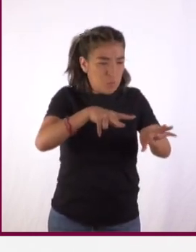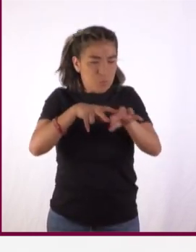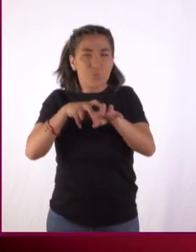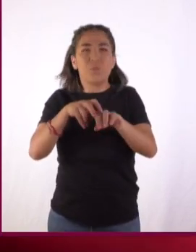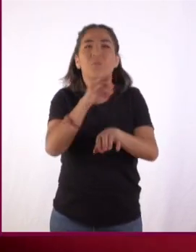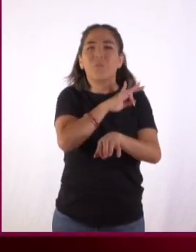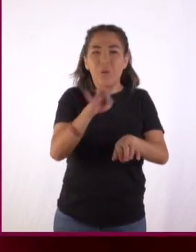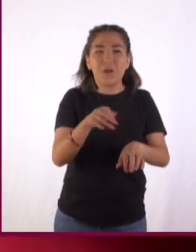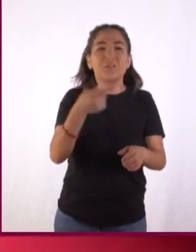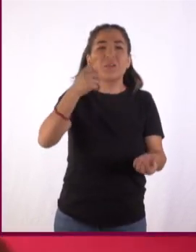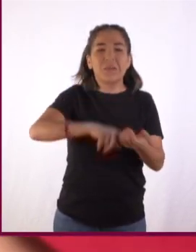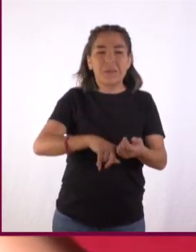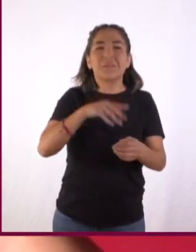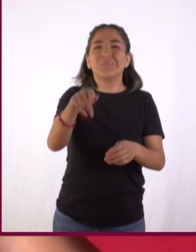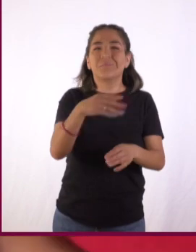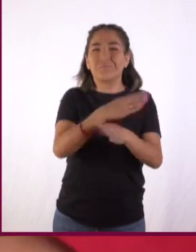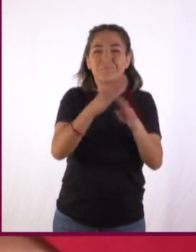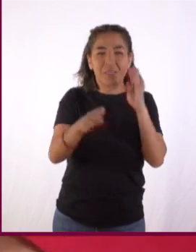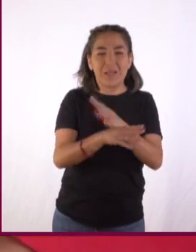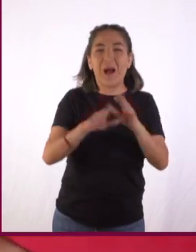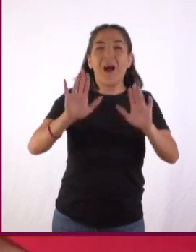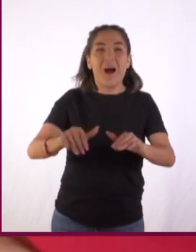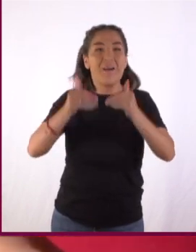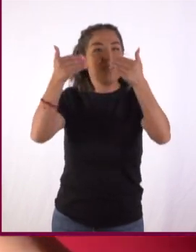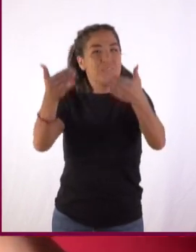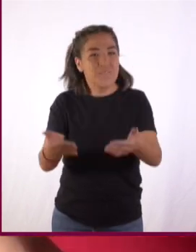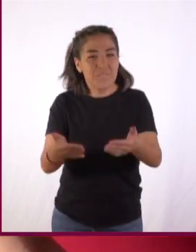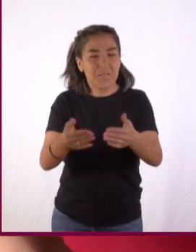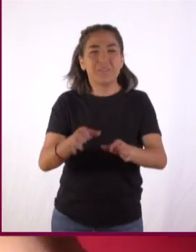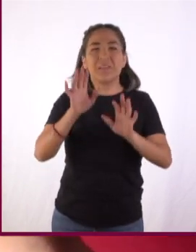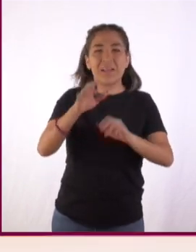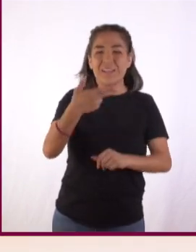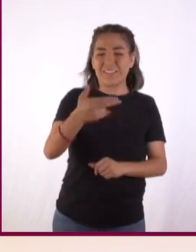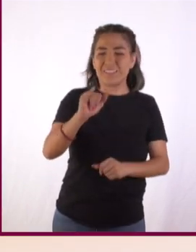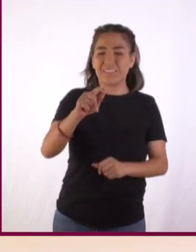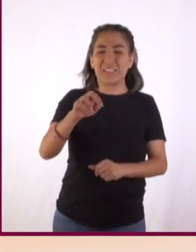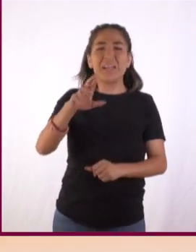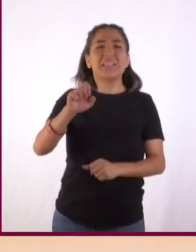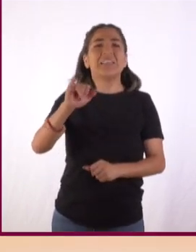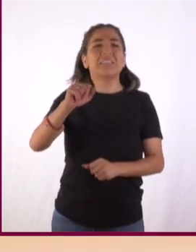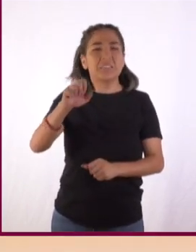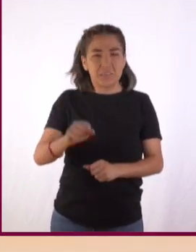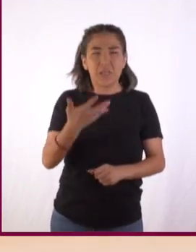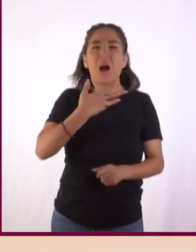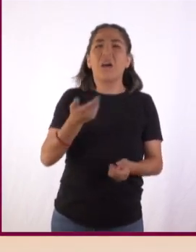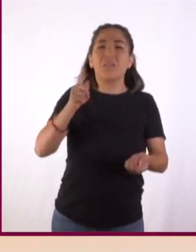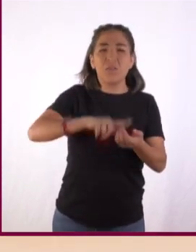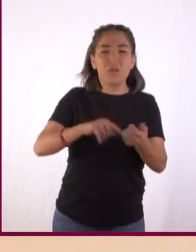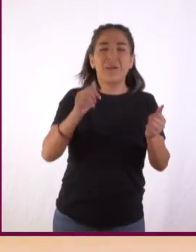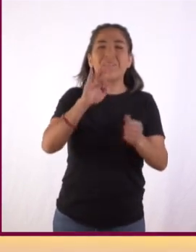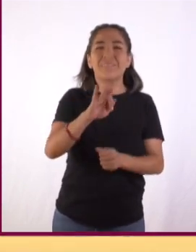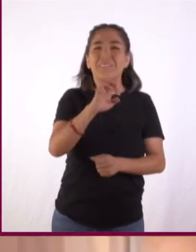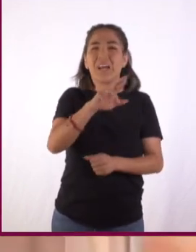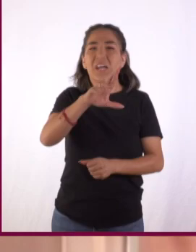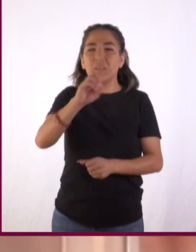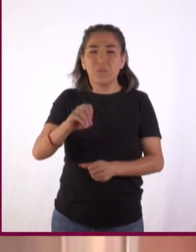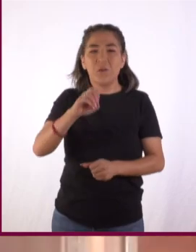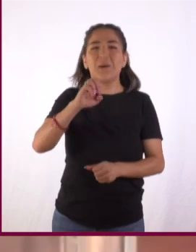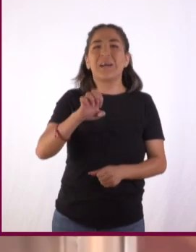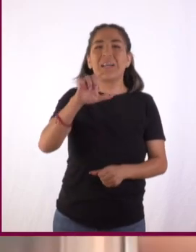puede cargarse magnéticamente mediante campos magnéticos externos. La histéresis también puede ocurrir en